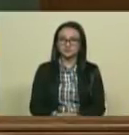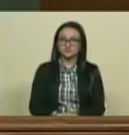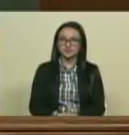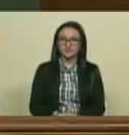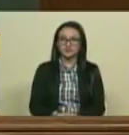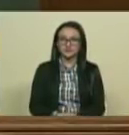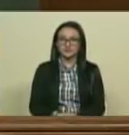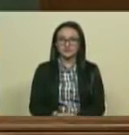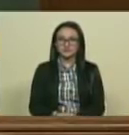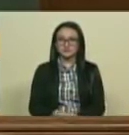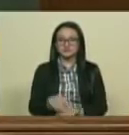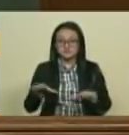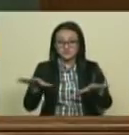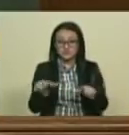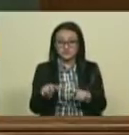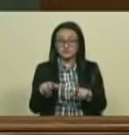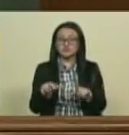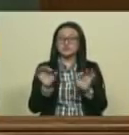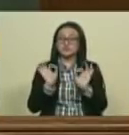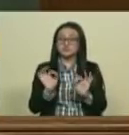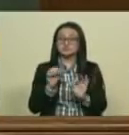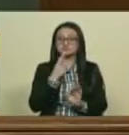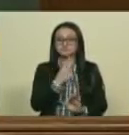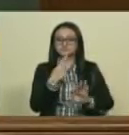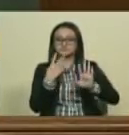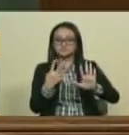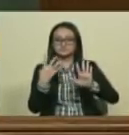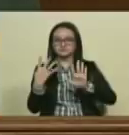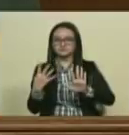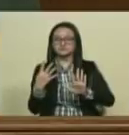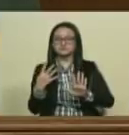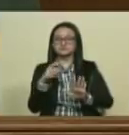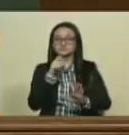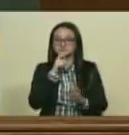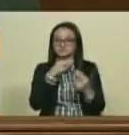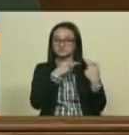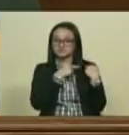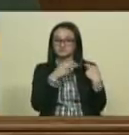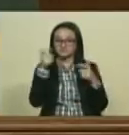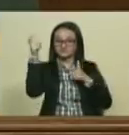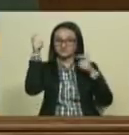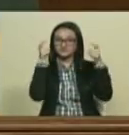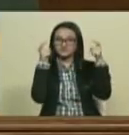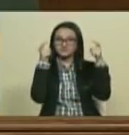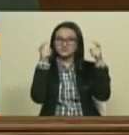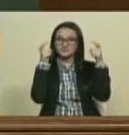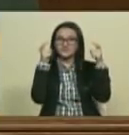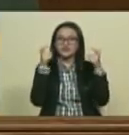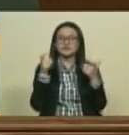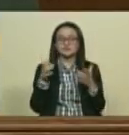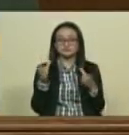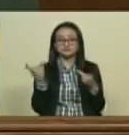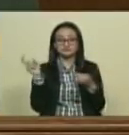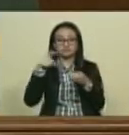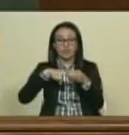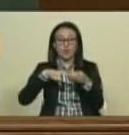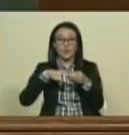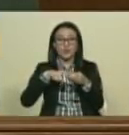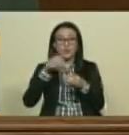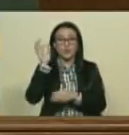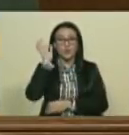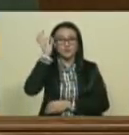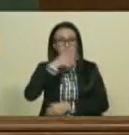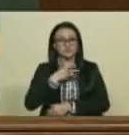Es convocado en 1999 por el presidente de la República, Hugo Chávez, para formar parte del